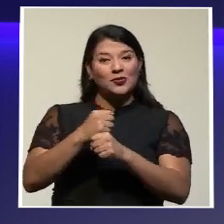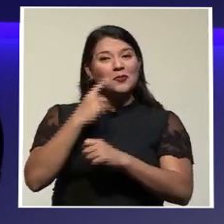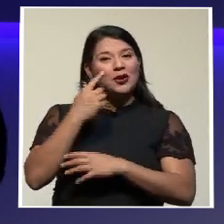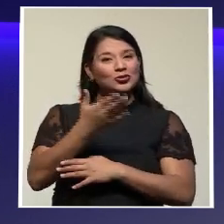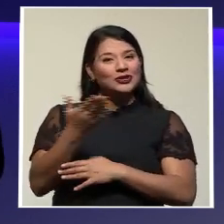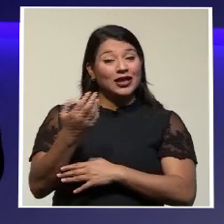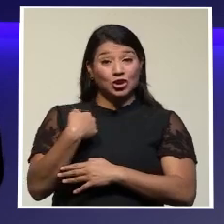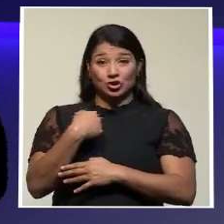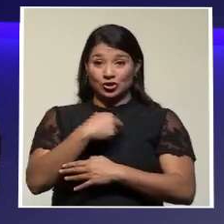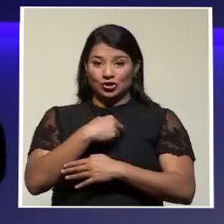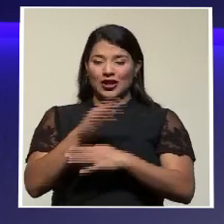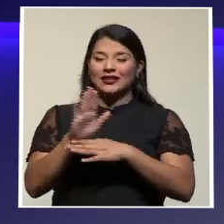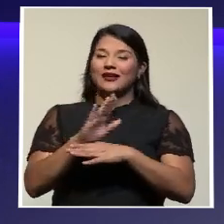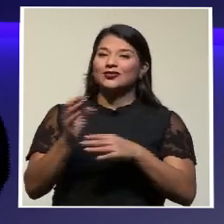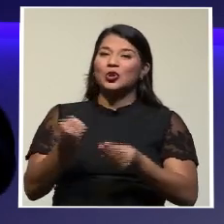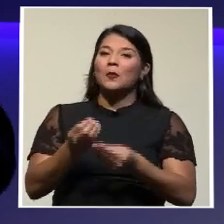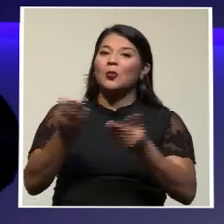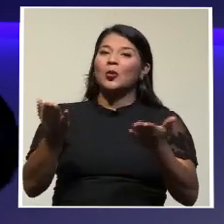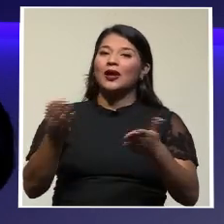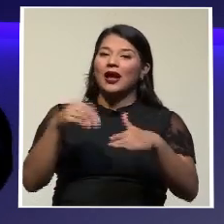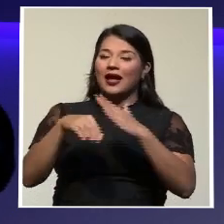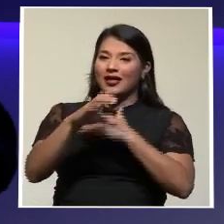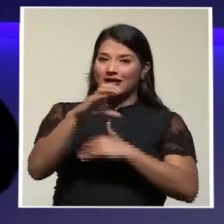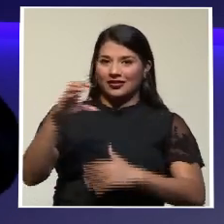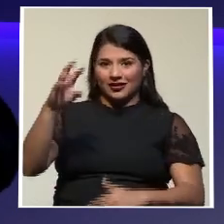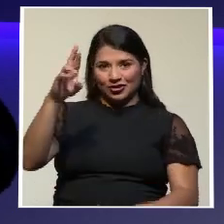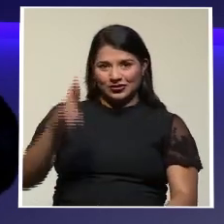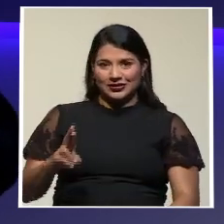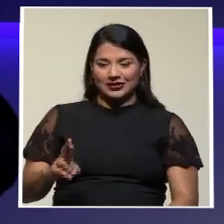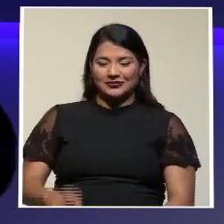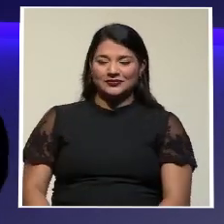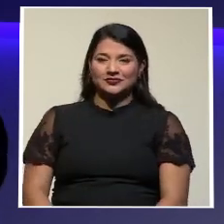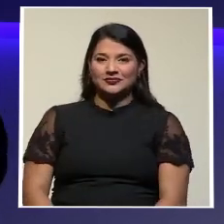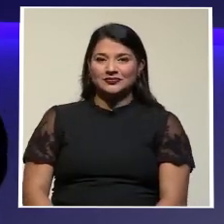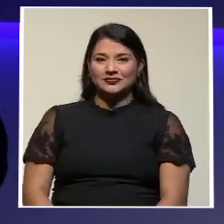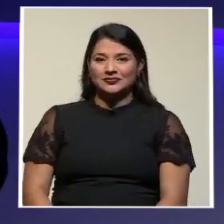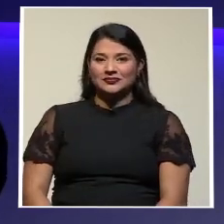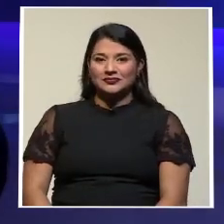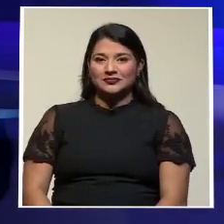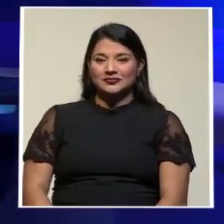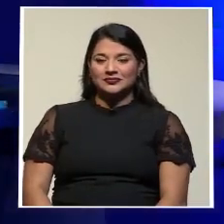para usted. Somos la televisión pública de Costa Rica.